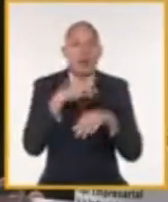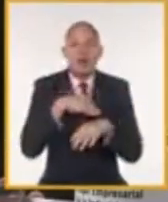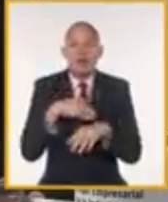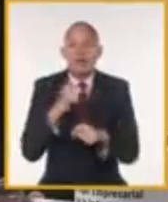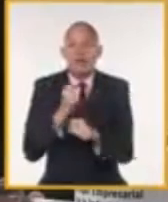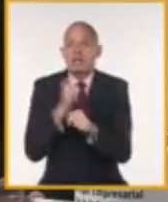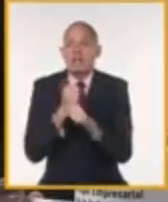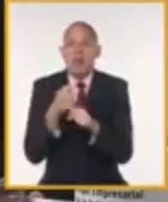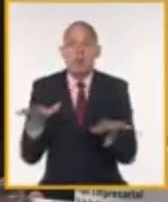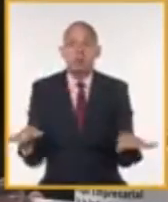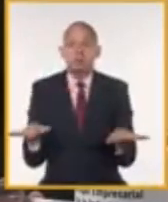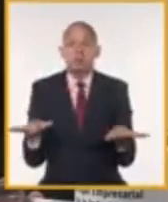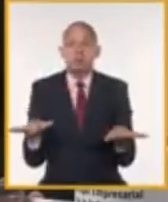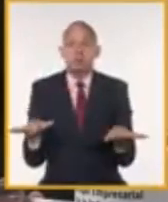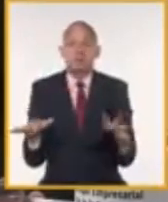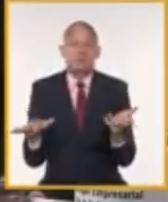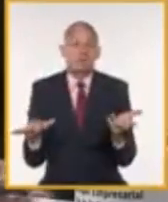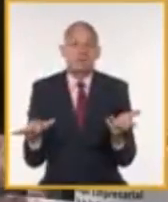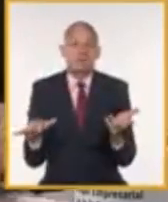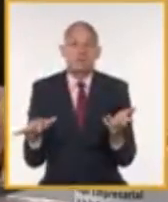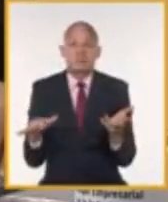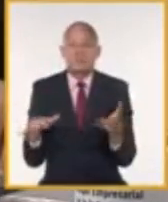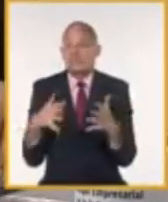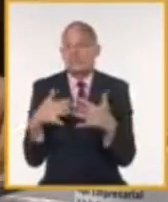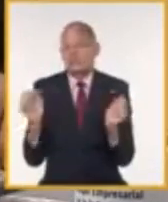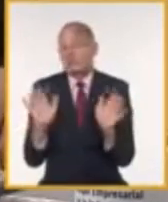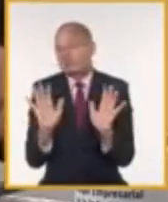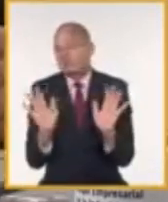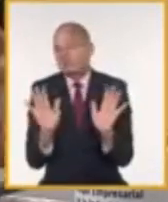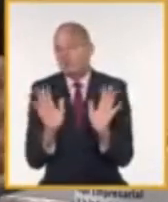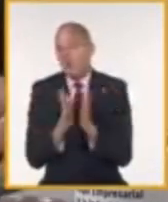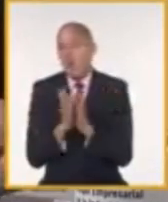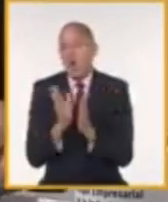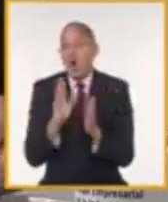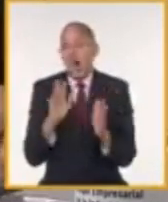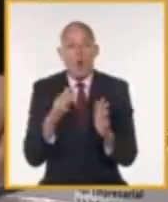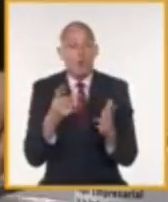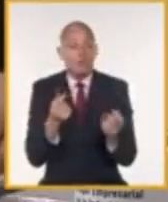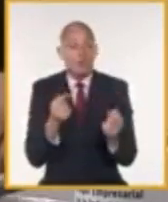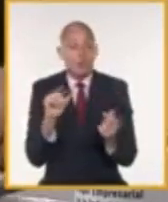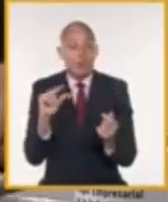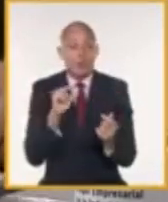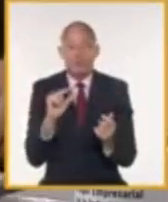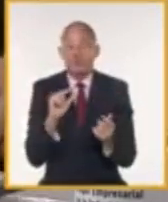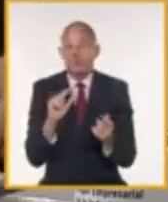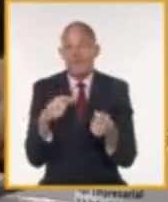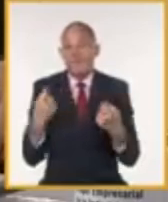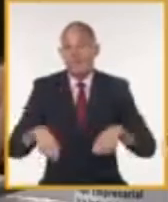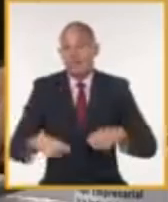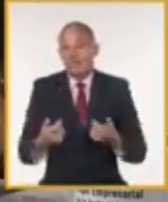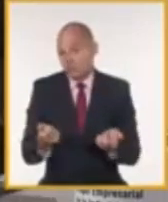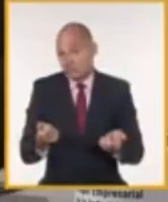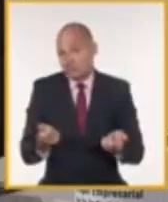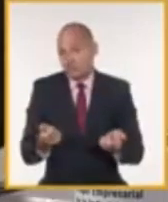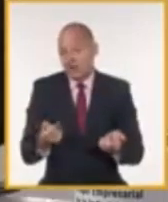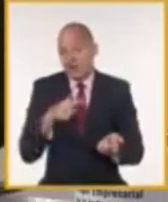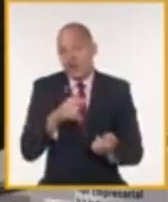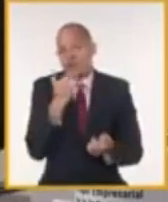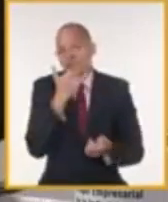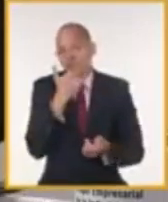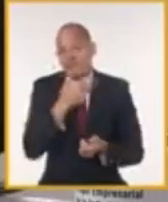portadores energéticos, en nuestro caso el combustible diésel, como se ha explicado aquí, que ha tenido un impacto en los niveles productivos y